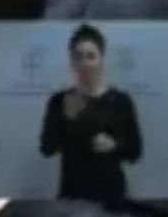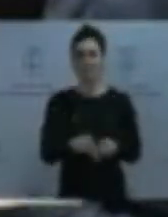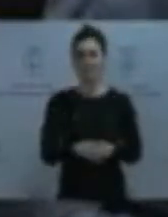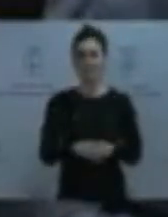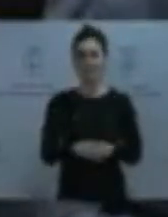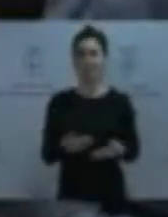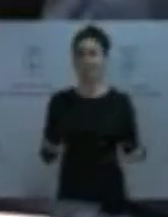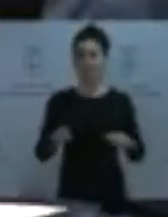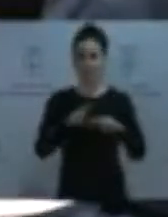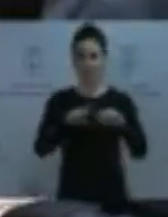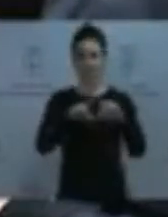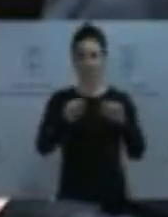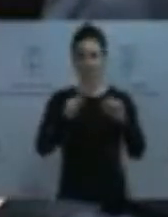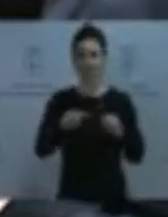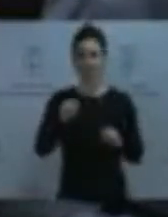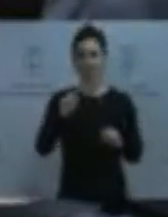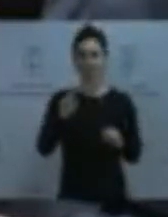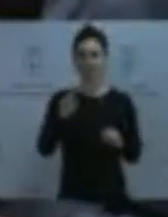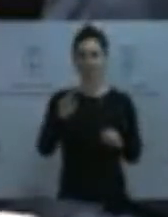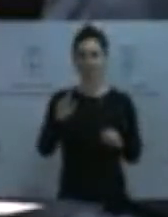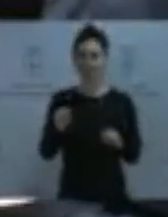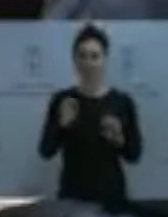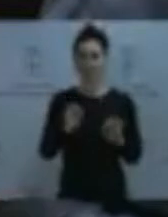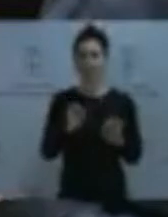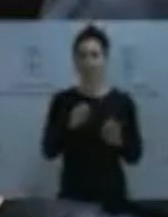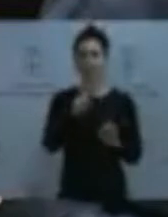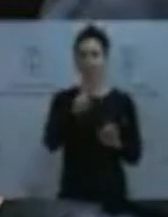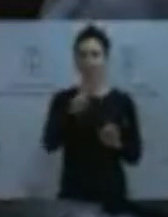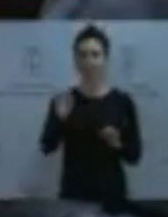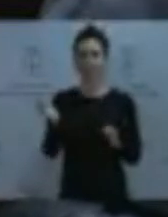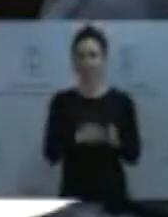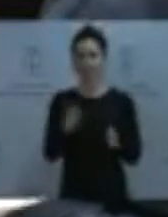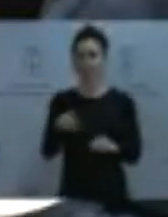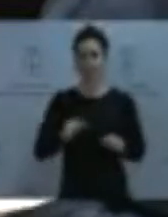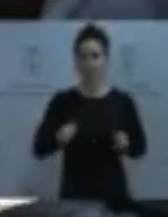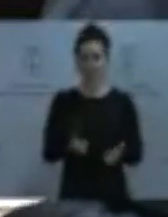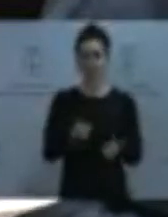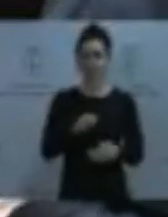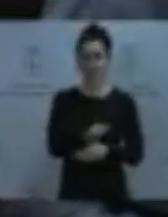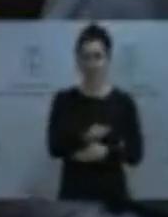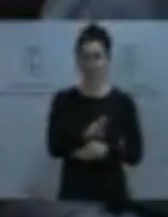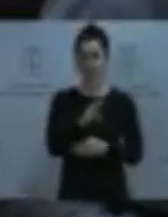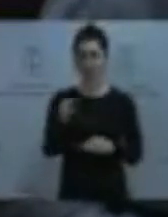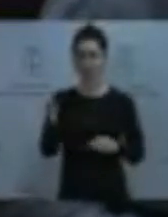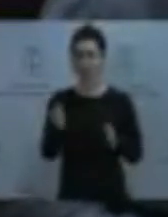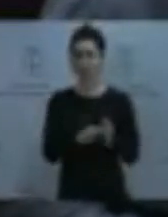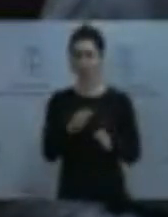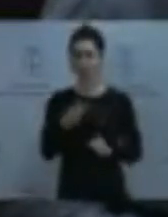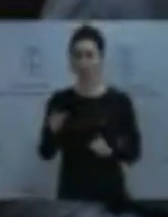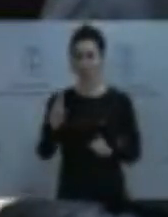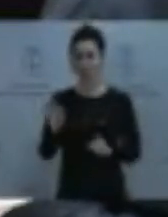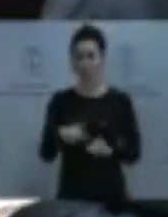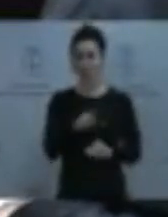esto una tasa Telecable de 120.000 euros de entrada y 2.200 euros al mes, con la que el desembolso hecho por el Principado de Asturias